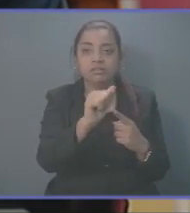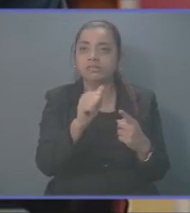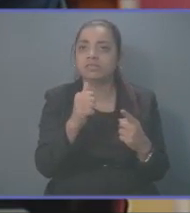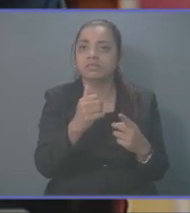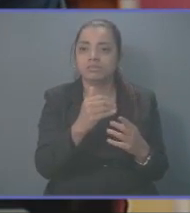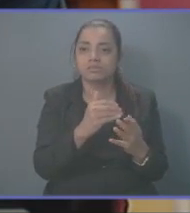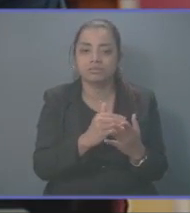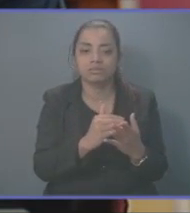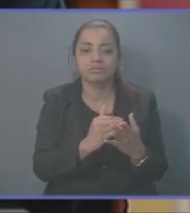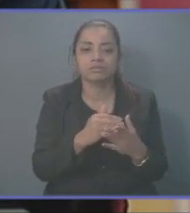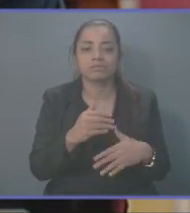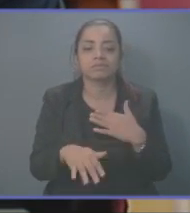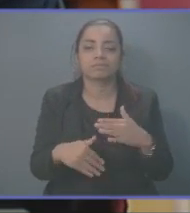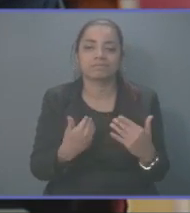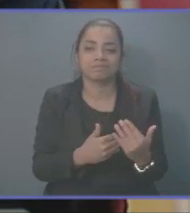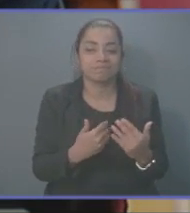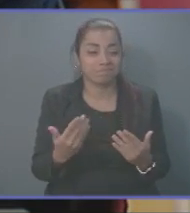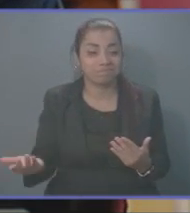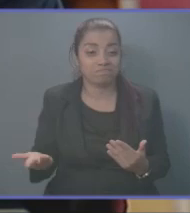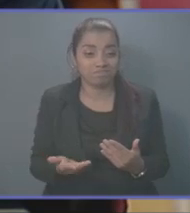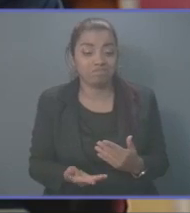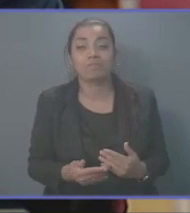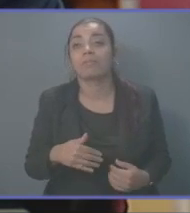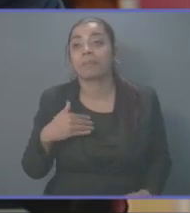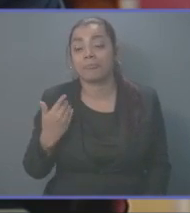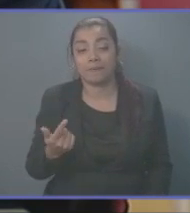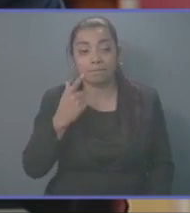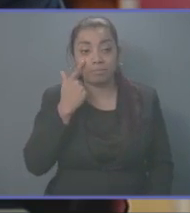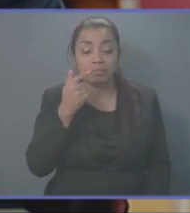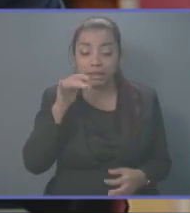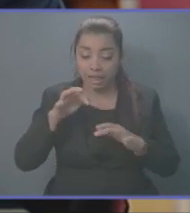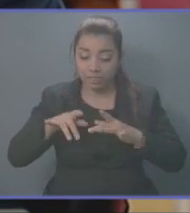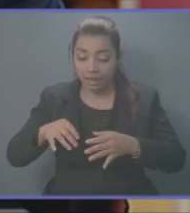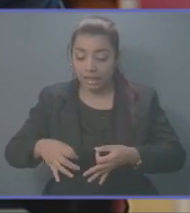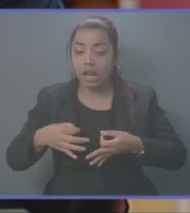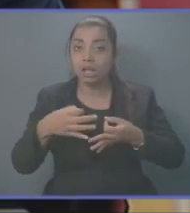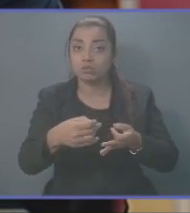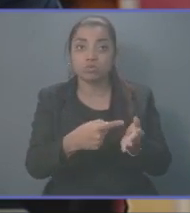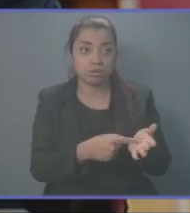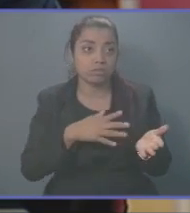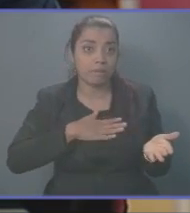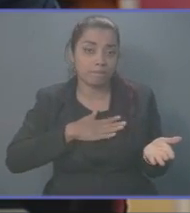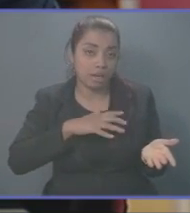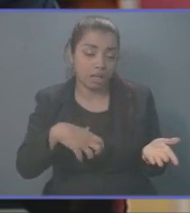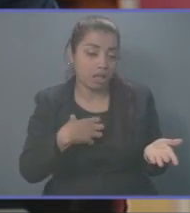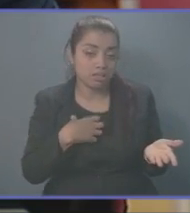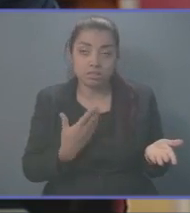no hayan presentado declaración o que hayan presentado declaraciones de mercancías con omisiones o